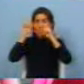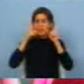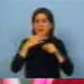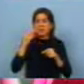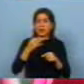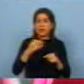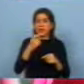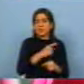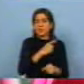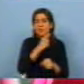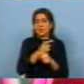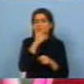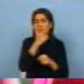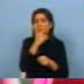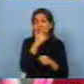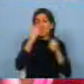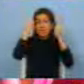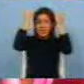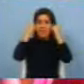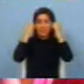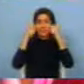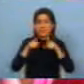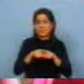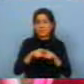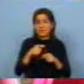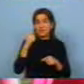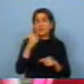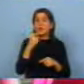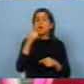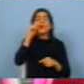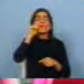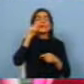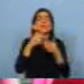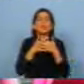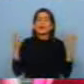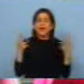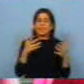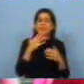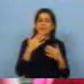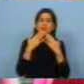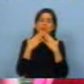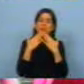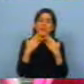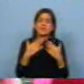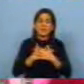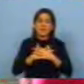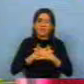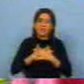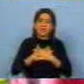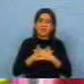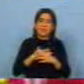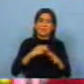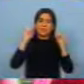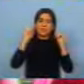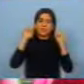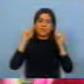manda Pachano, acá no puede más. En un rato lo tenemos charlando con nosotros acá. Rod, te mando un beso grande. Gracias por salir al aire. Te mando un beso. Te quiero.